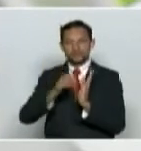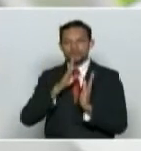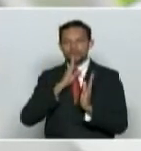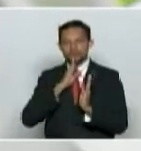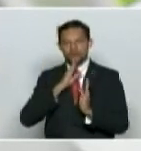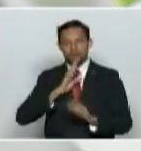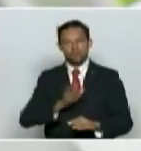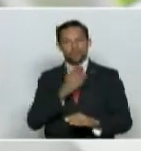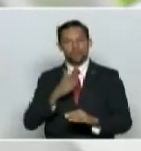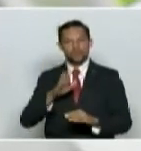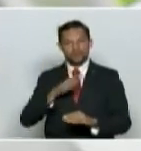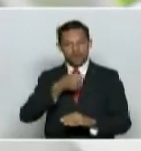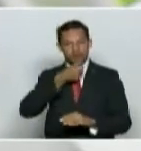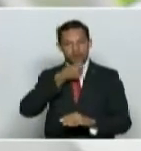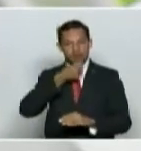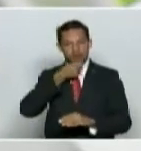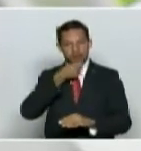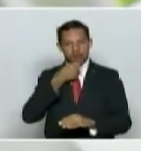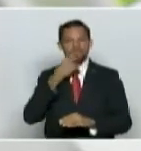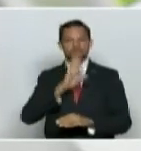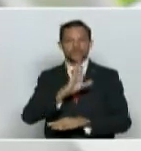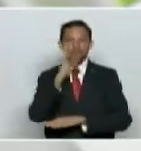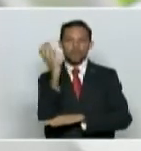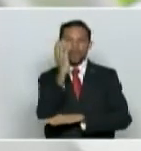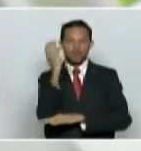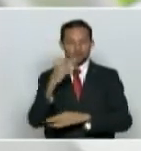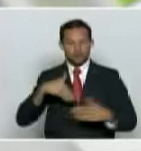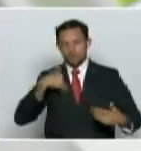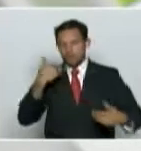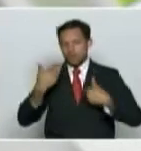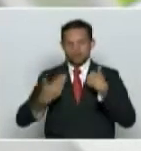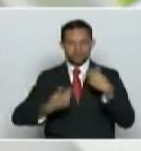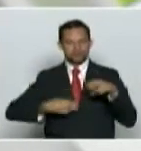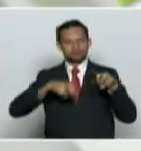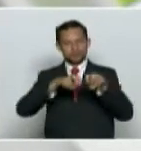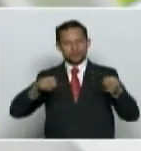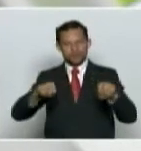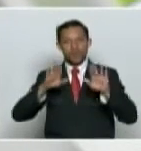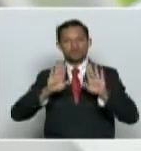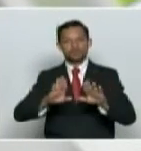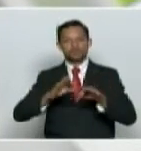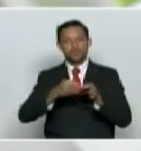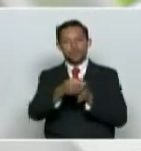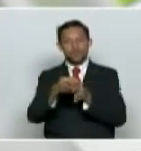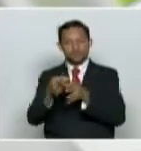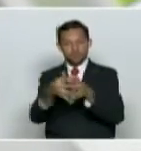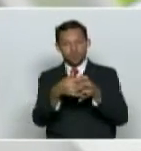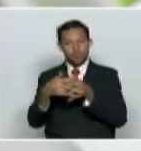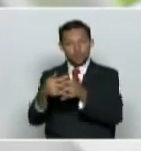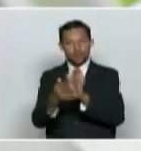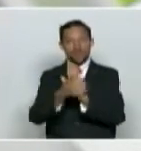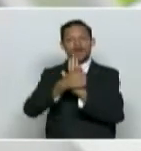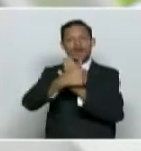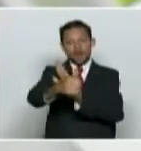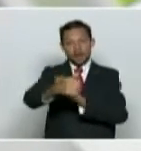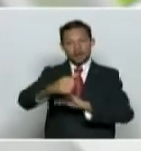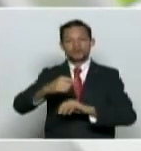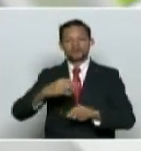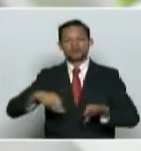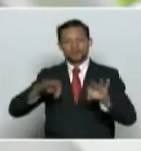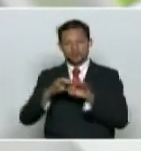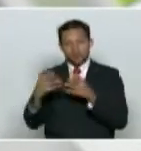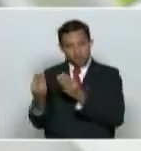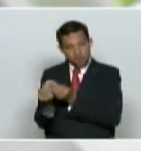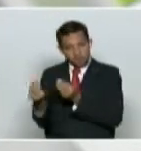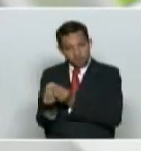canción en Colombia. Y pues nada, feliz porque sé que hay mucho talento, al igual que a mis otros